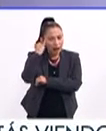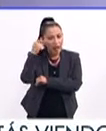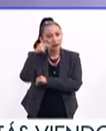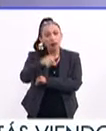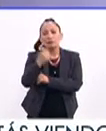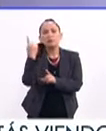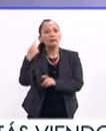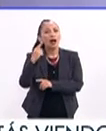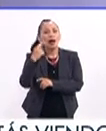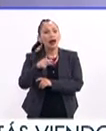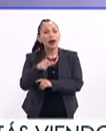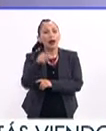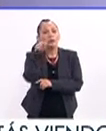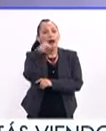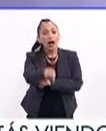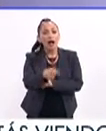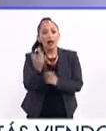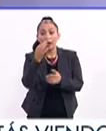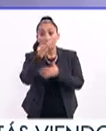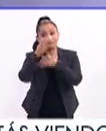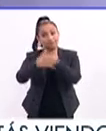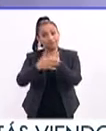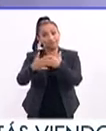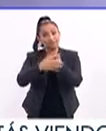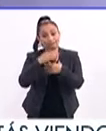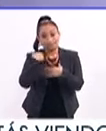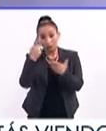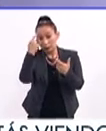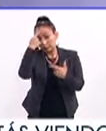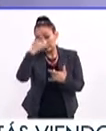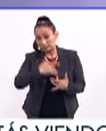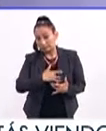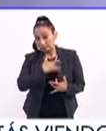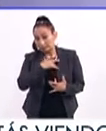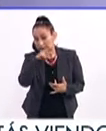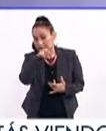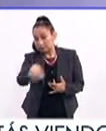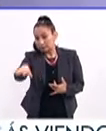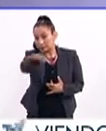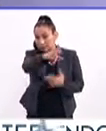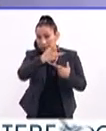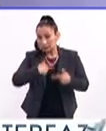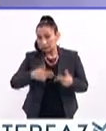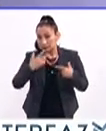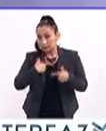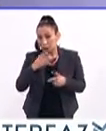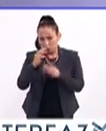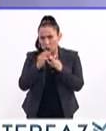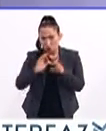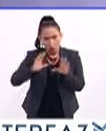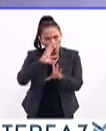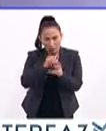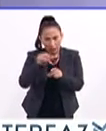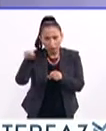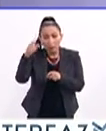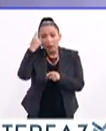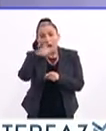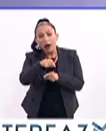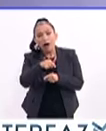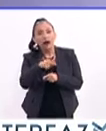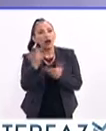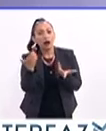con la finalidad de alertar, de hacer conciencia entre la población a nivel mundial